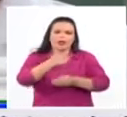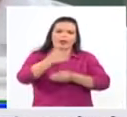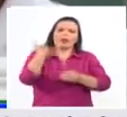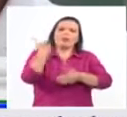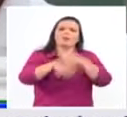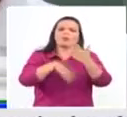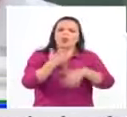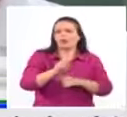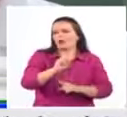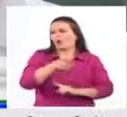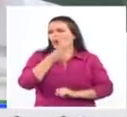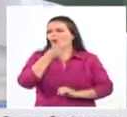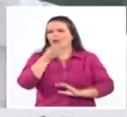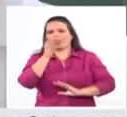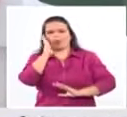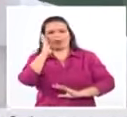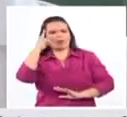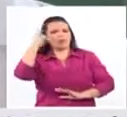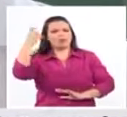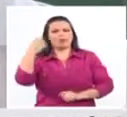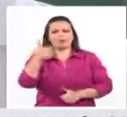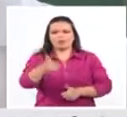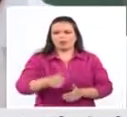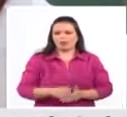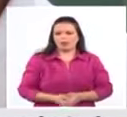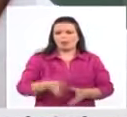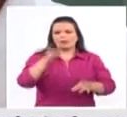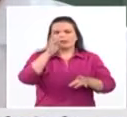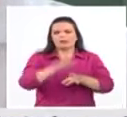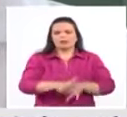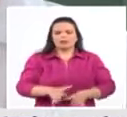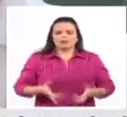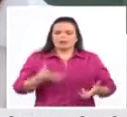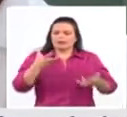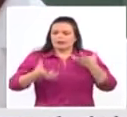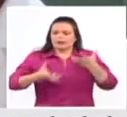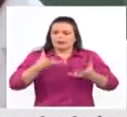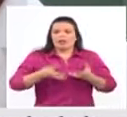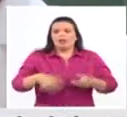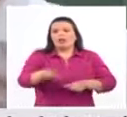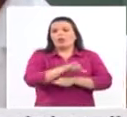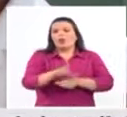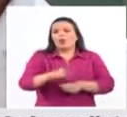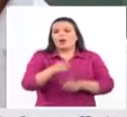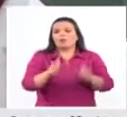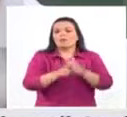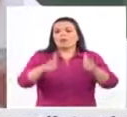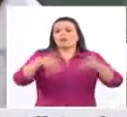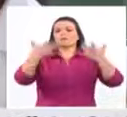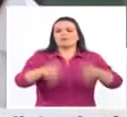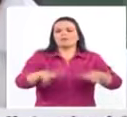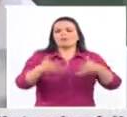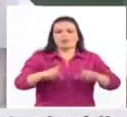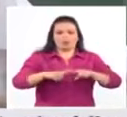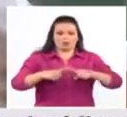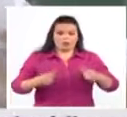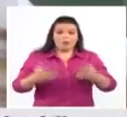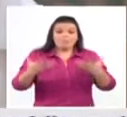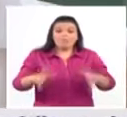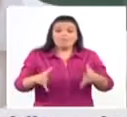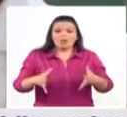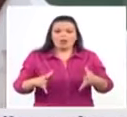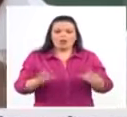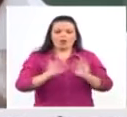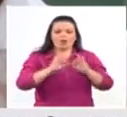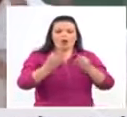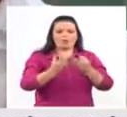irritabilidad, de depresión y de miedo. Miedo principalmente por la familia y cuando están recientes a la convalecencia, miedos a salir